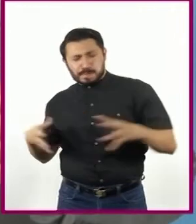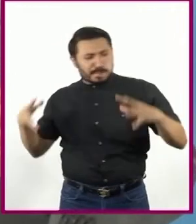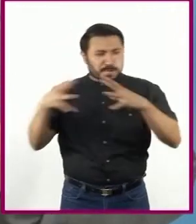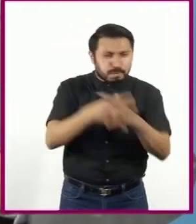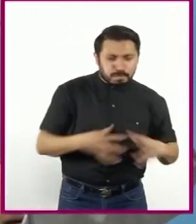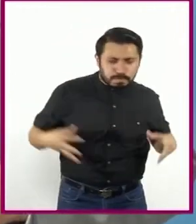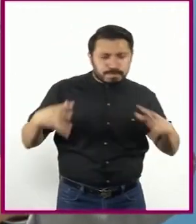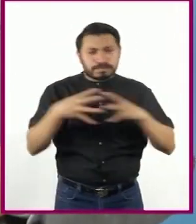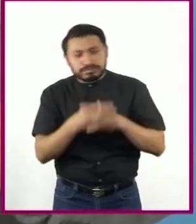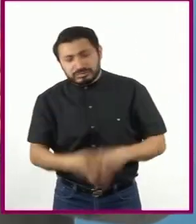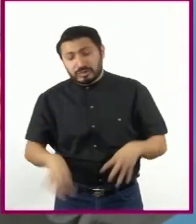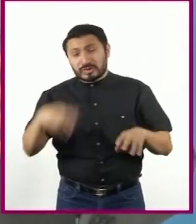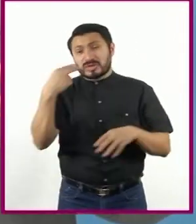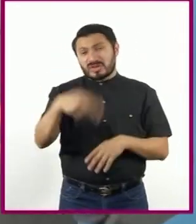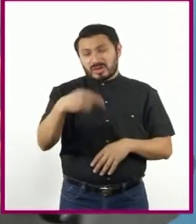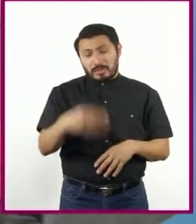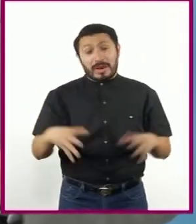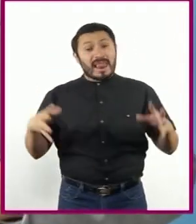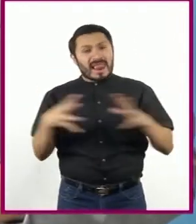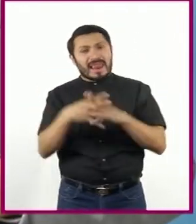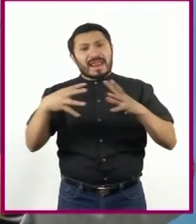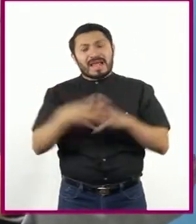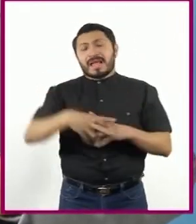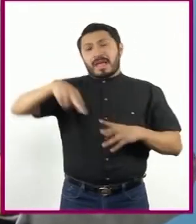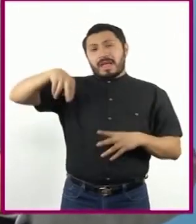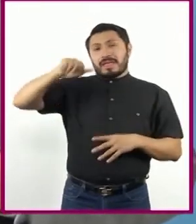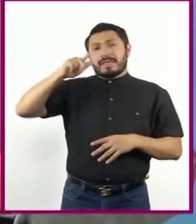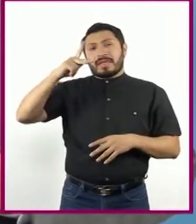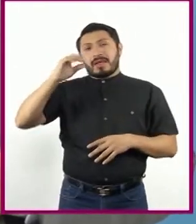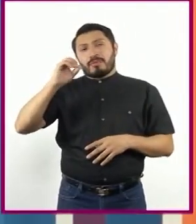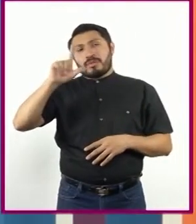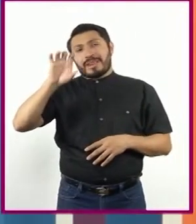bélicos son conocidos como guerras napoleónicas.